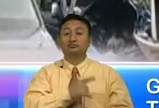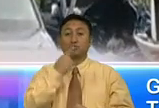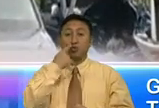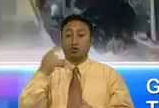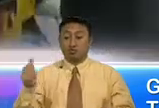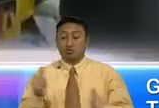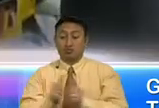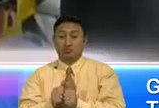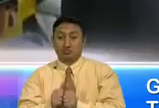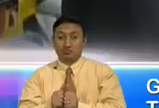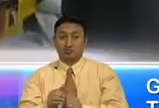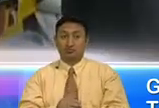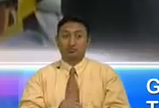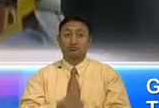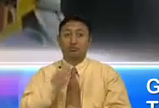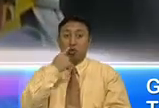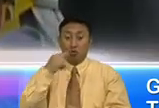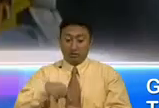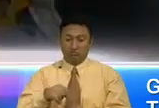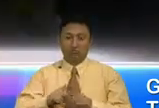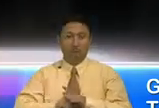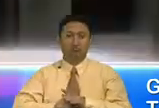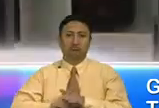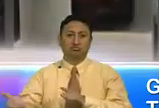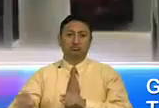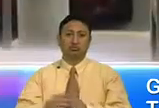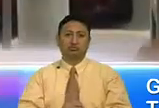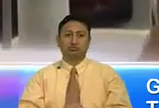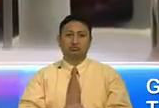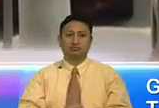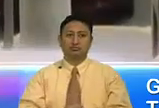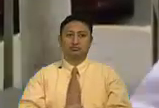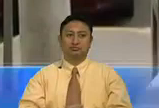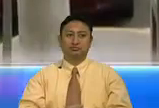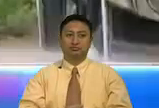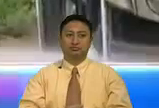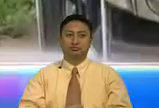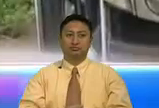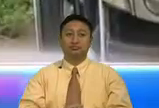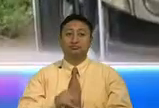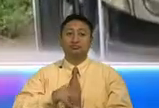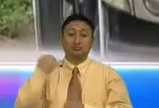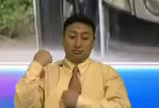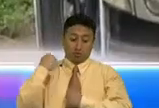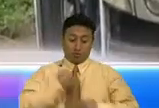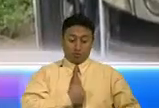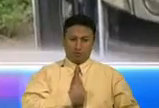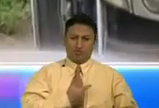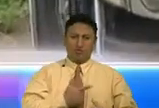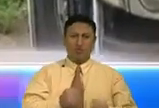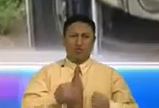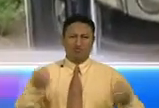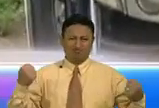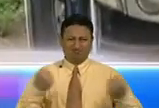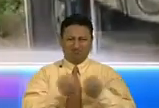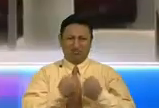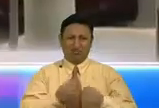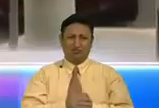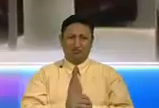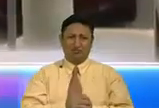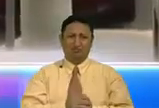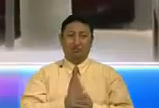micro, porque el chofer huyó de ese lugar. Pero a pesar de lo que venía con el cinturón, con el impacto, iba hacia adelante,